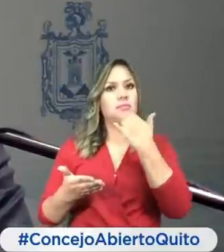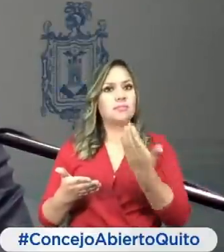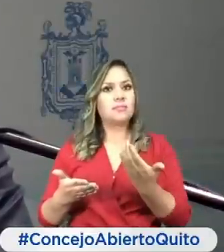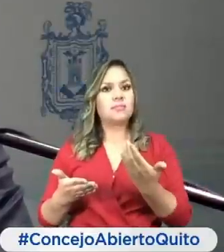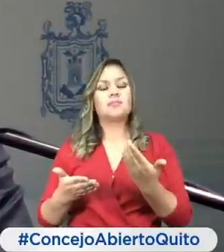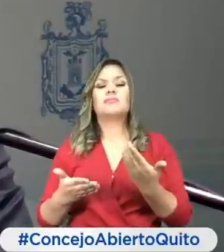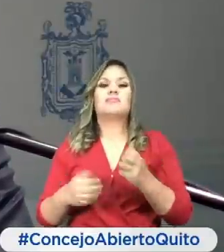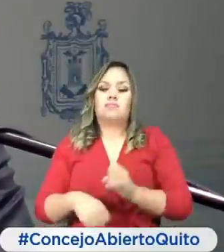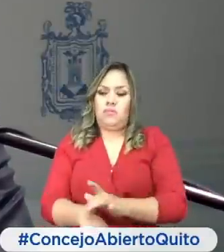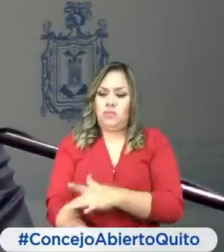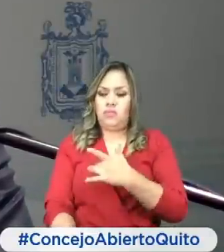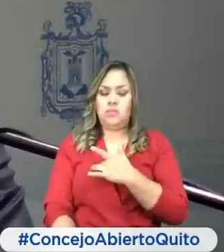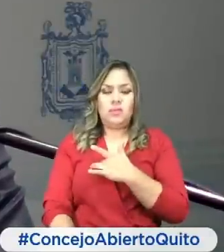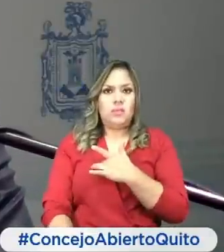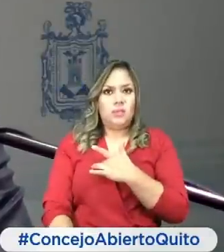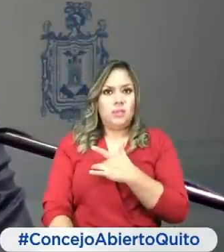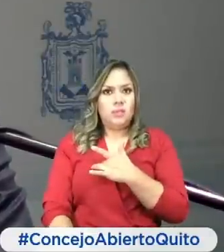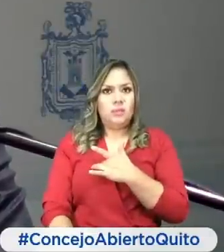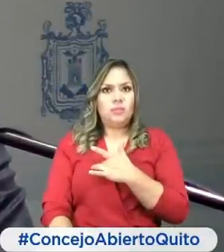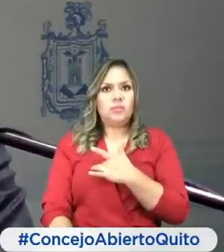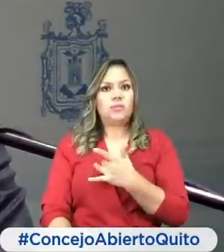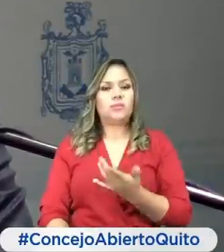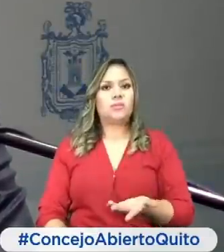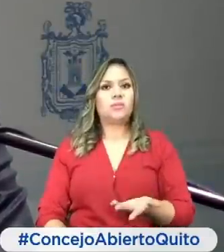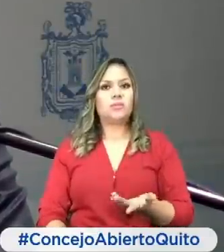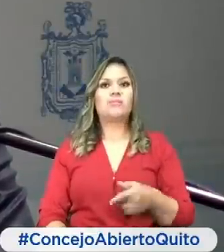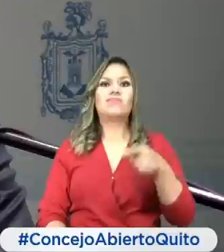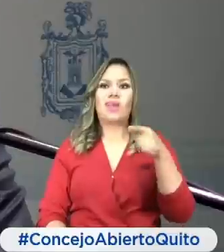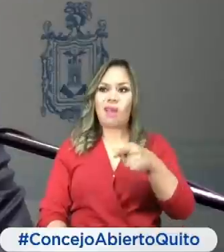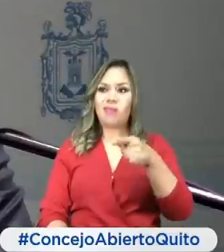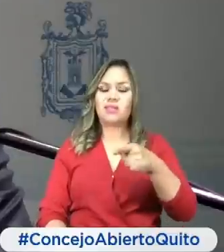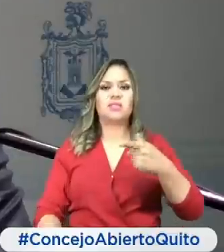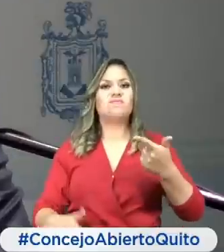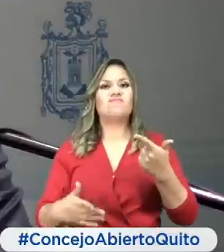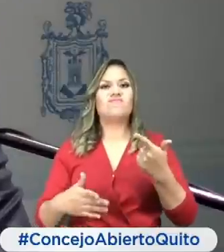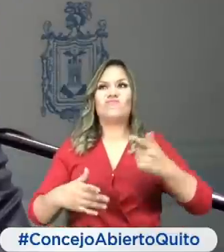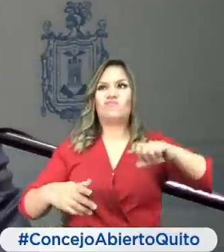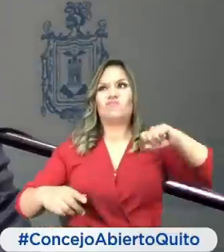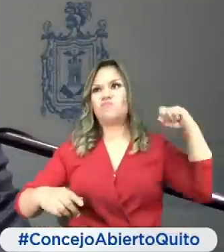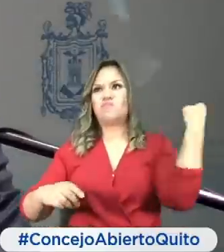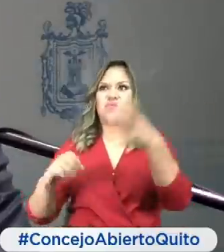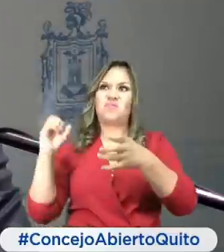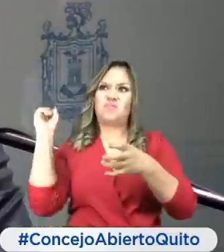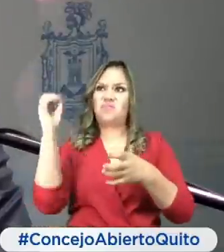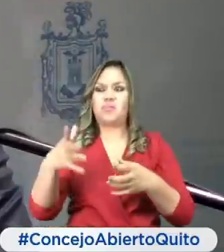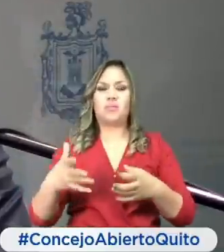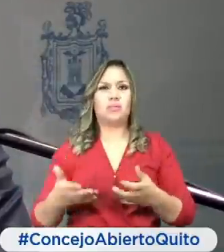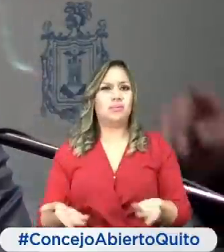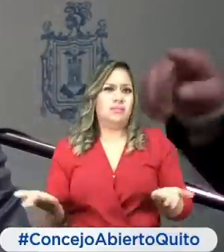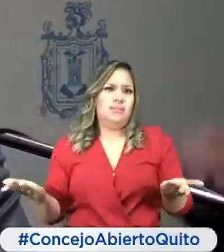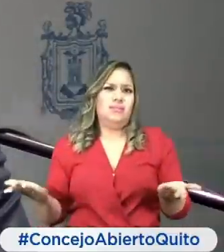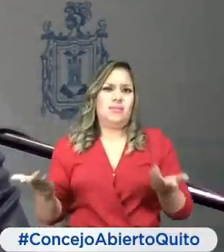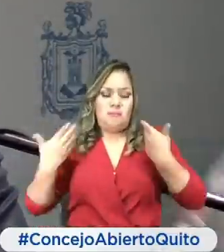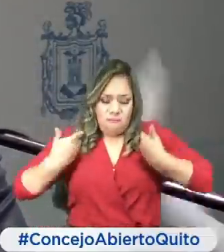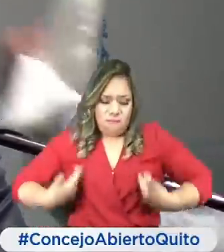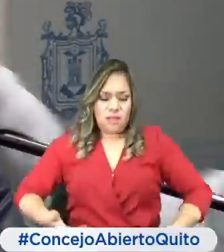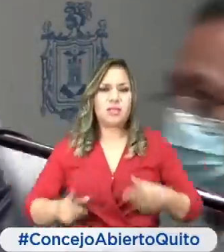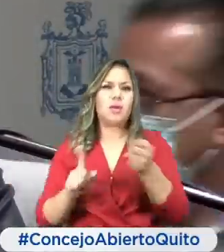acaba el sentido común, vienen los ataques hasta de índole